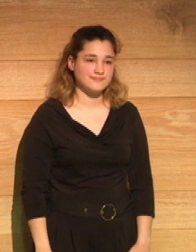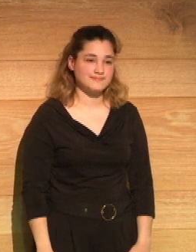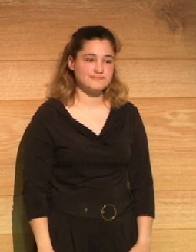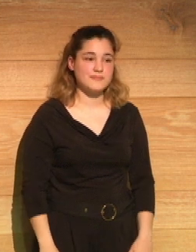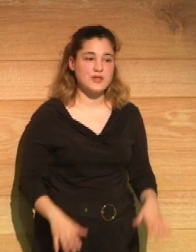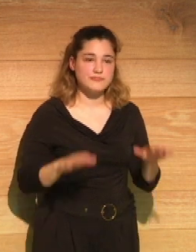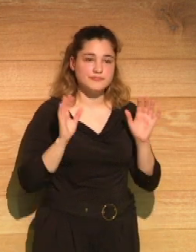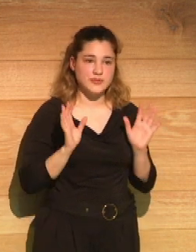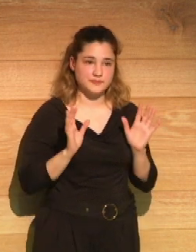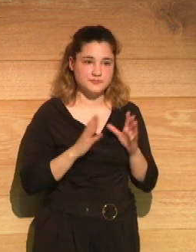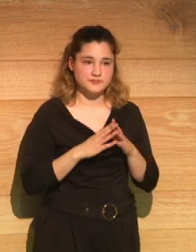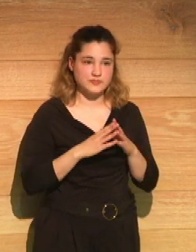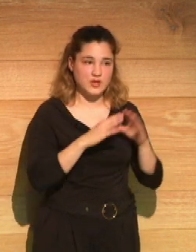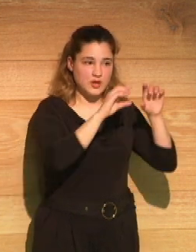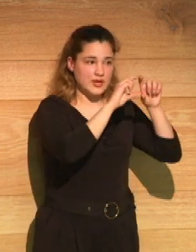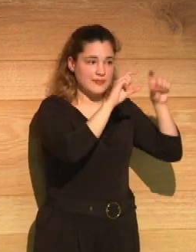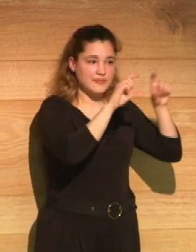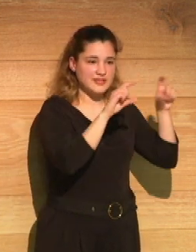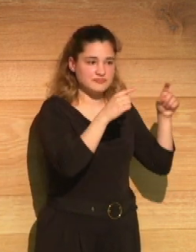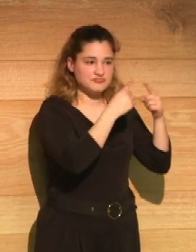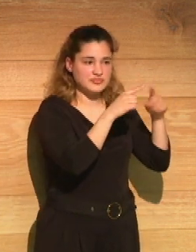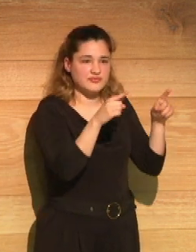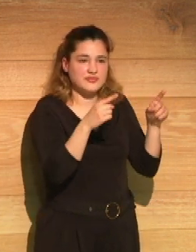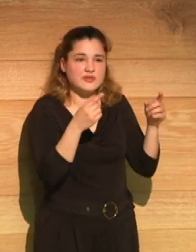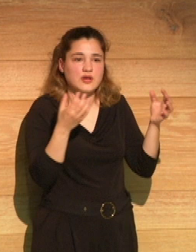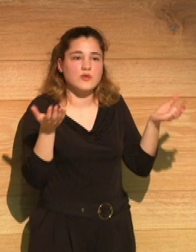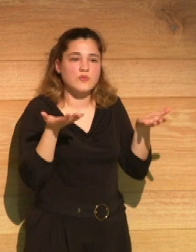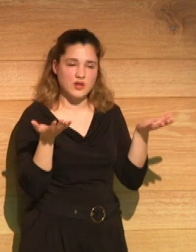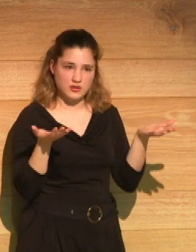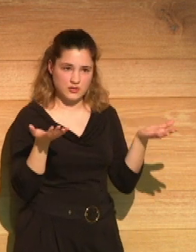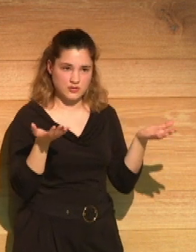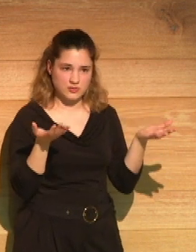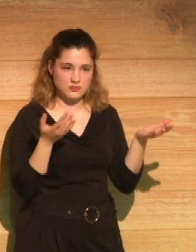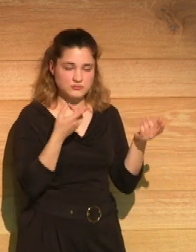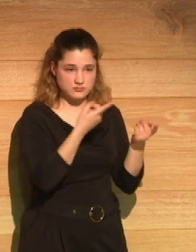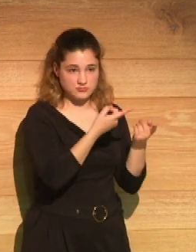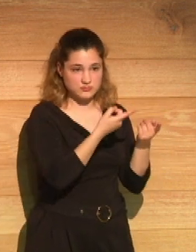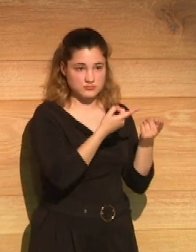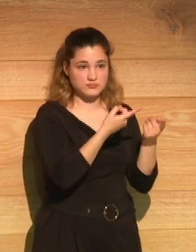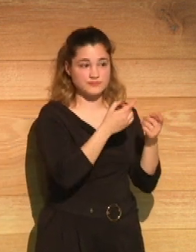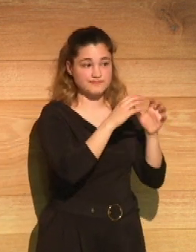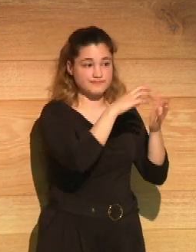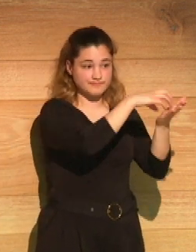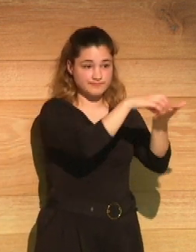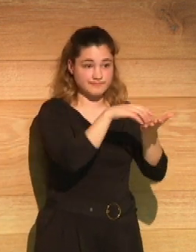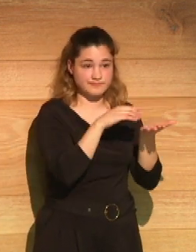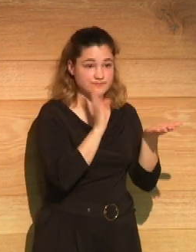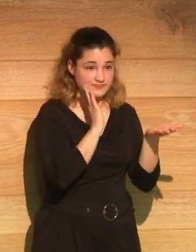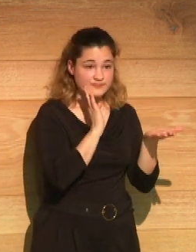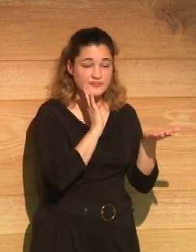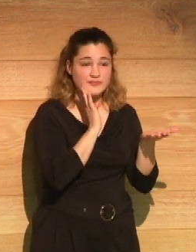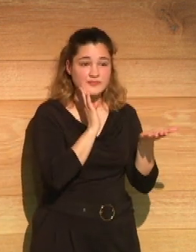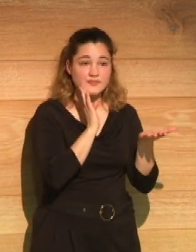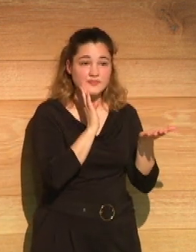el diferenciador de estas organizaciones? El diferenciador es que estas organizaciones tienen un